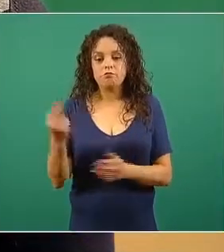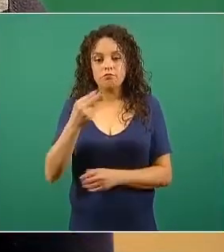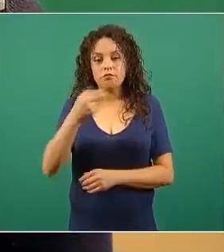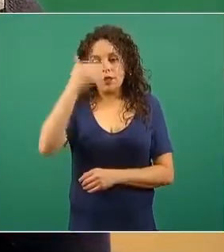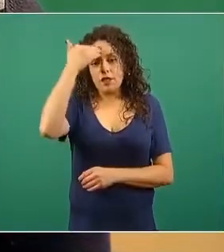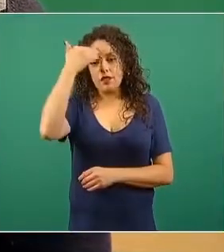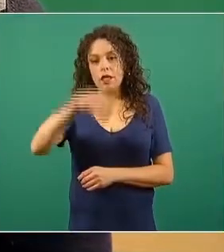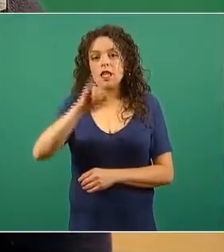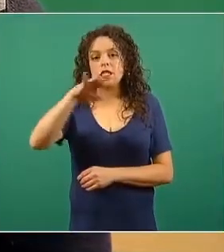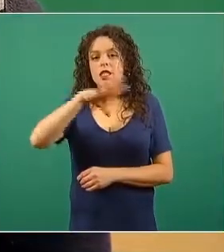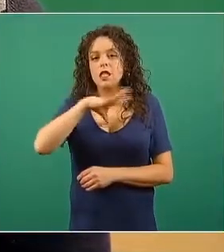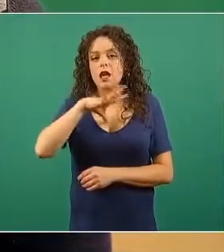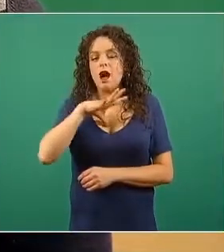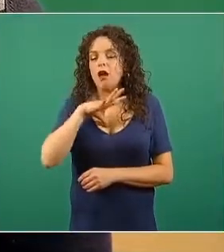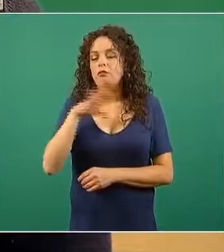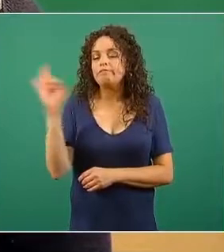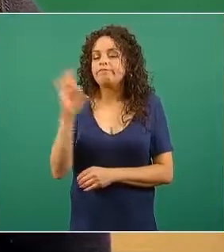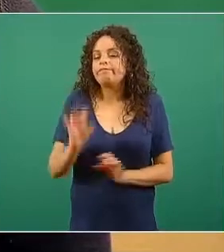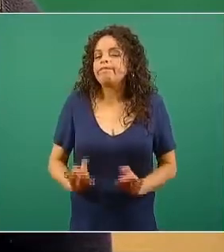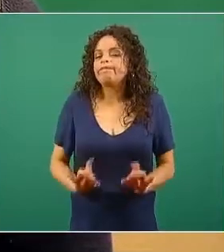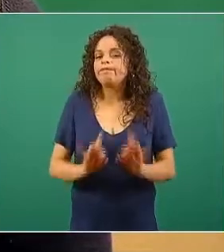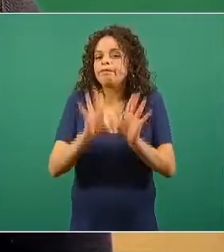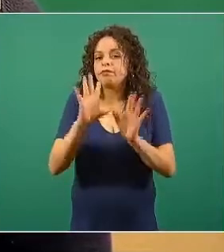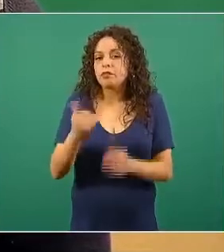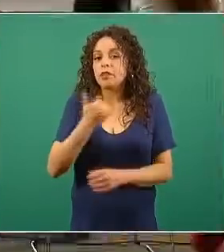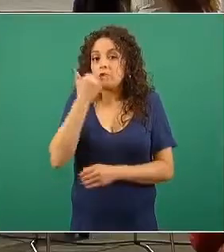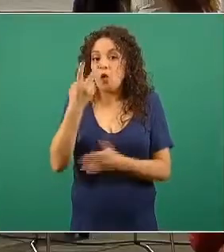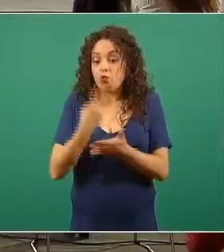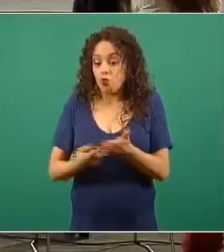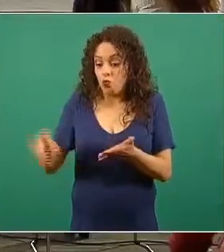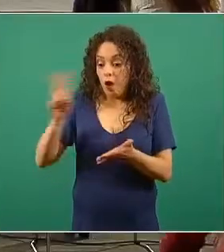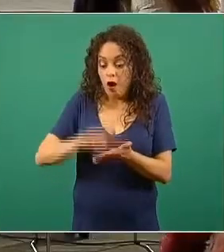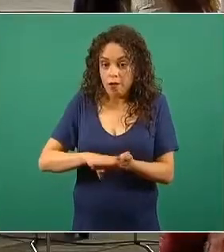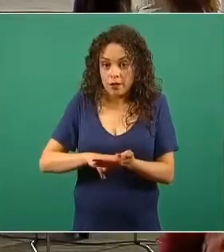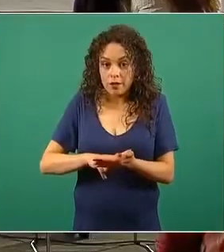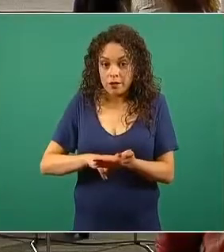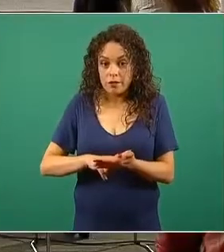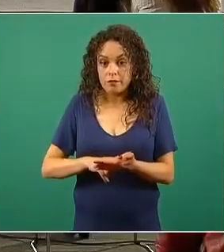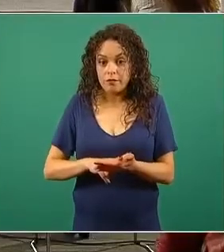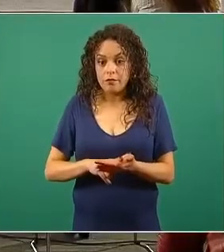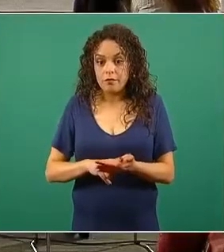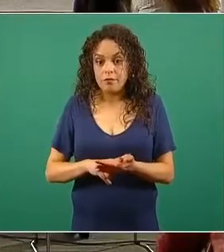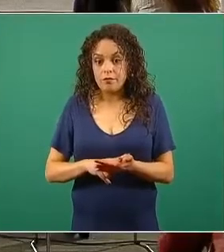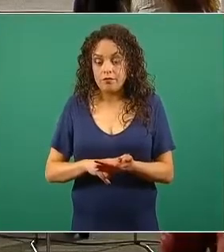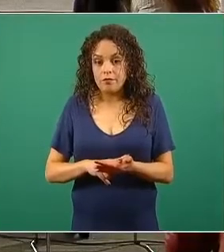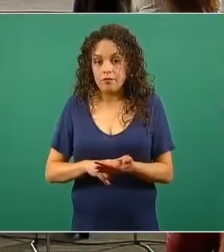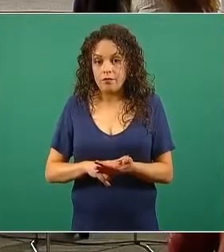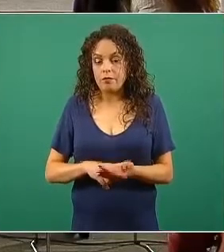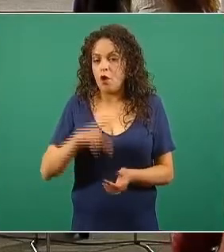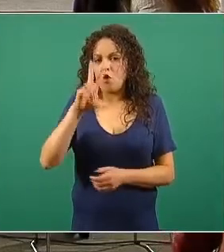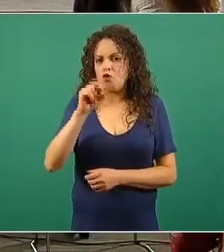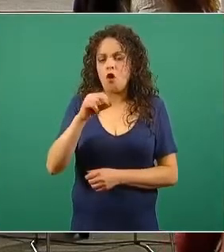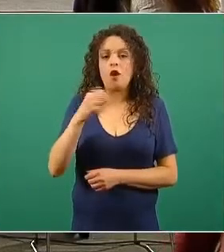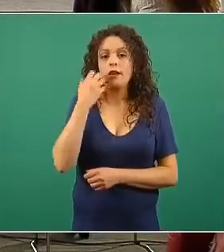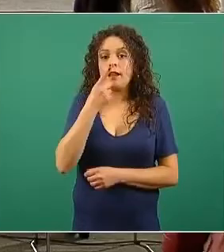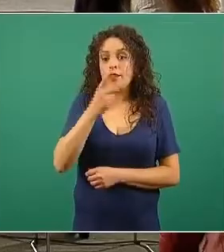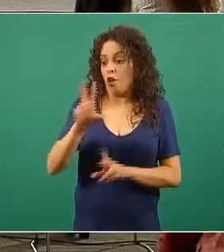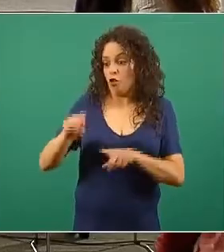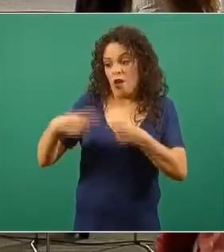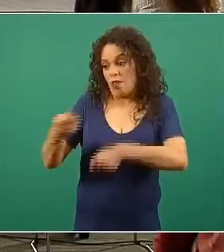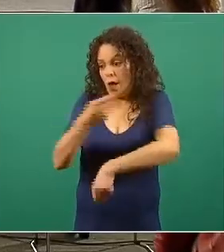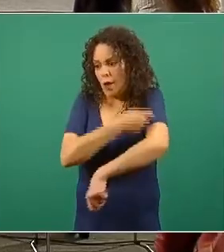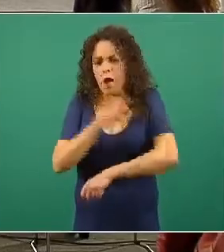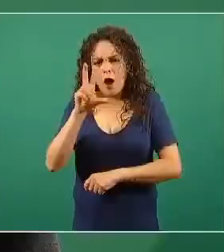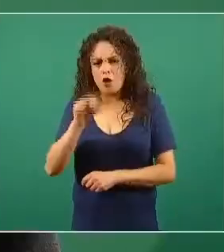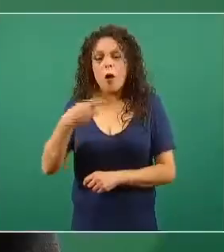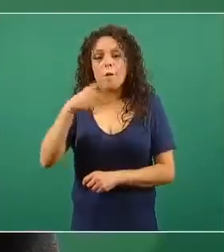digamos, duplicados para efecto del padrón. No para efecto de decir no le toca la vacuna o esta persona no se vacuna, no, simple y llanamente